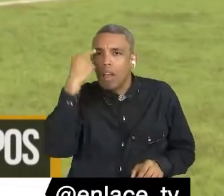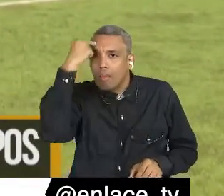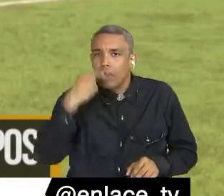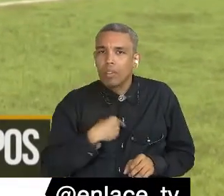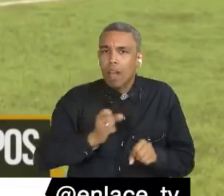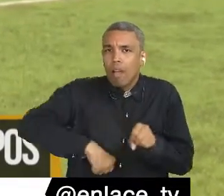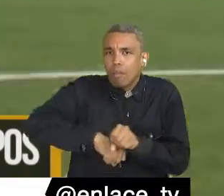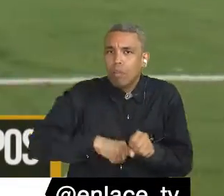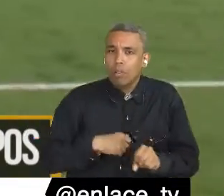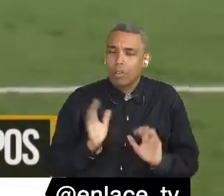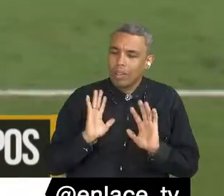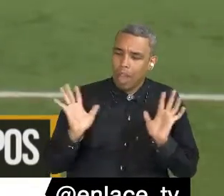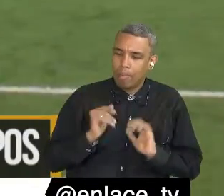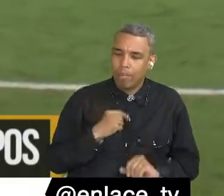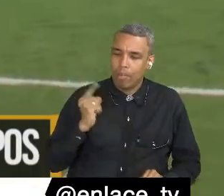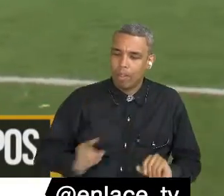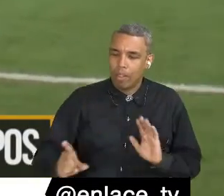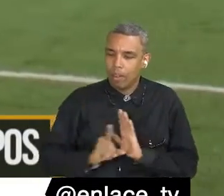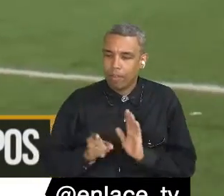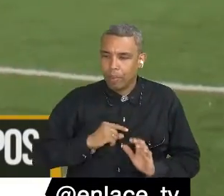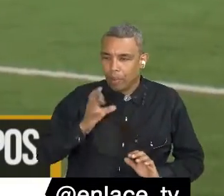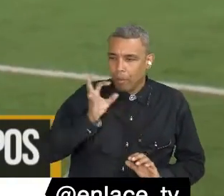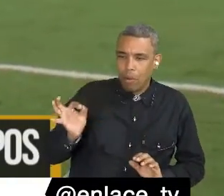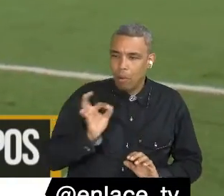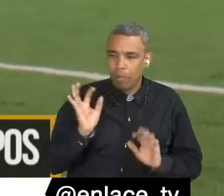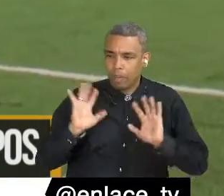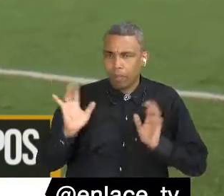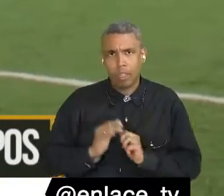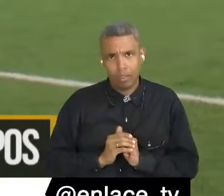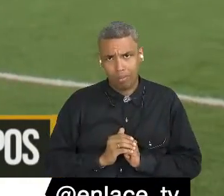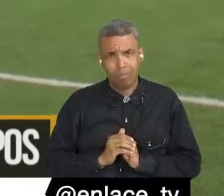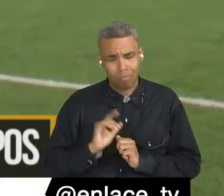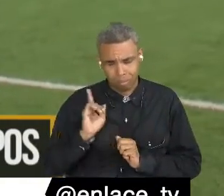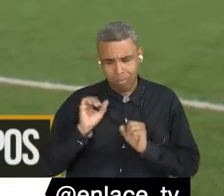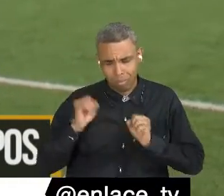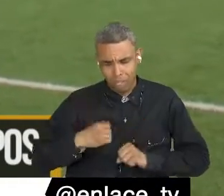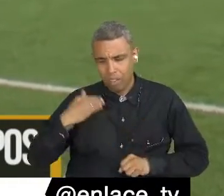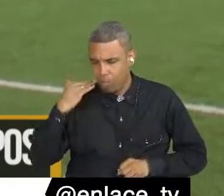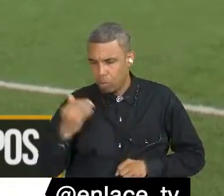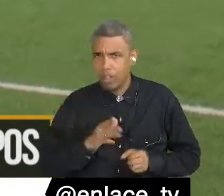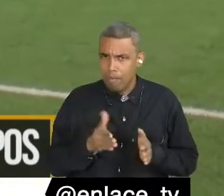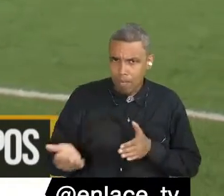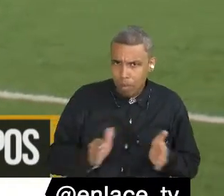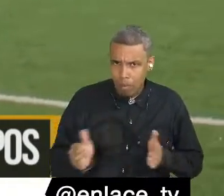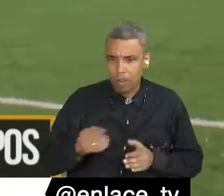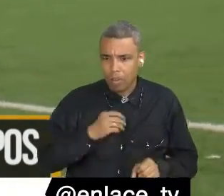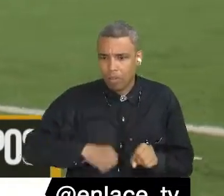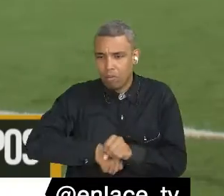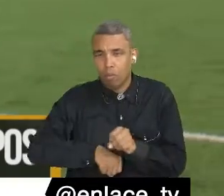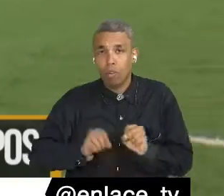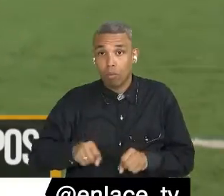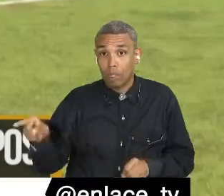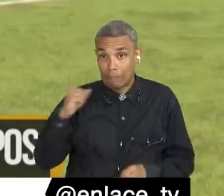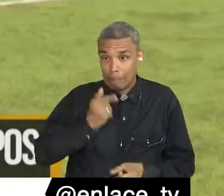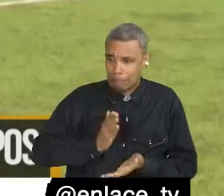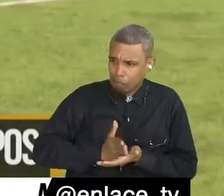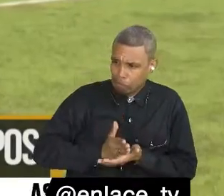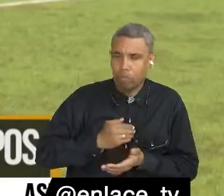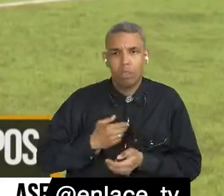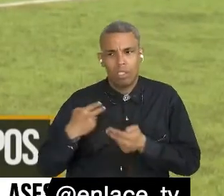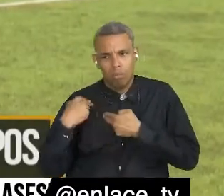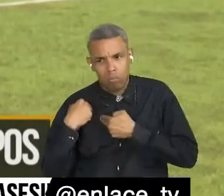pues reunirnos y pasarla rico. Por supuesto, el buen fútbol, el trabajo en equipo y la disciplina tienen su premio. Viendo